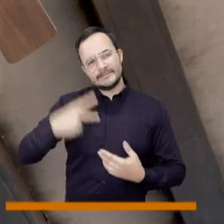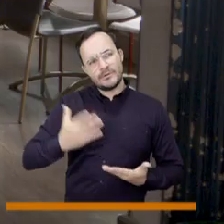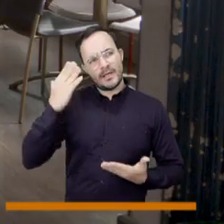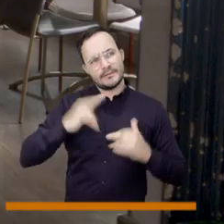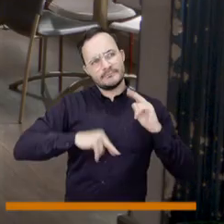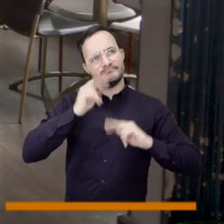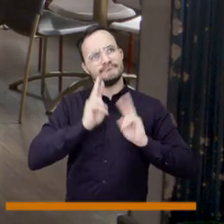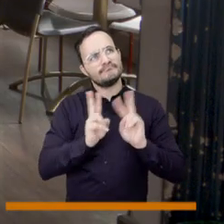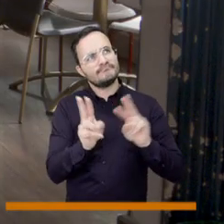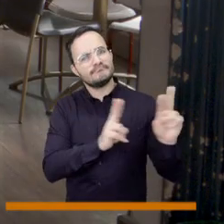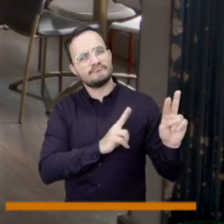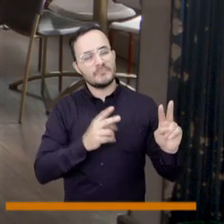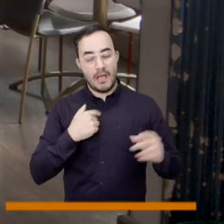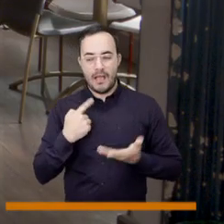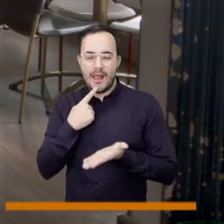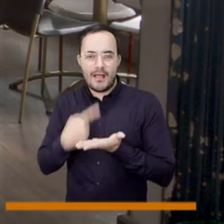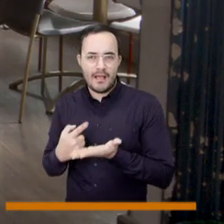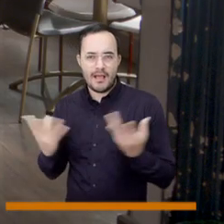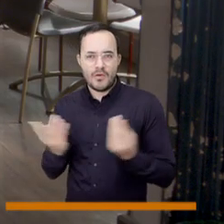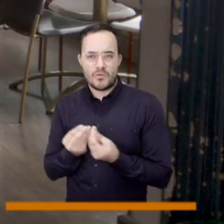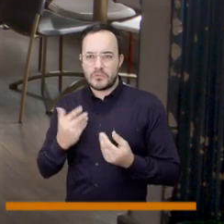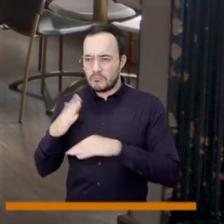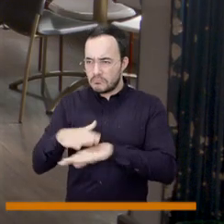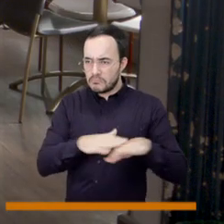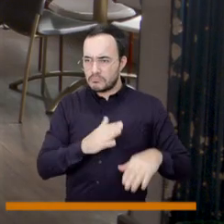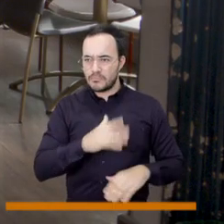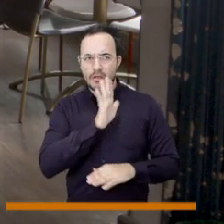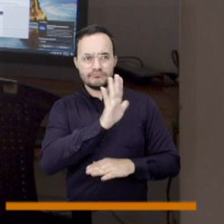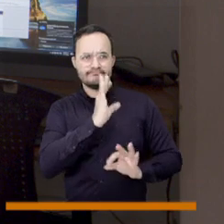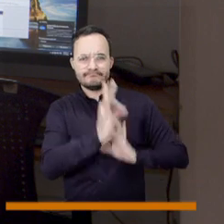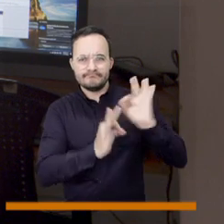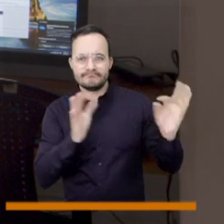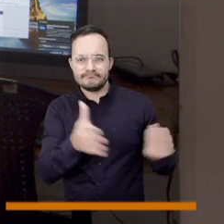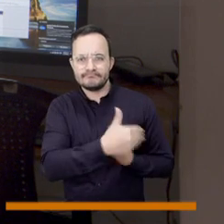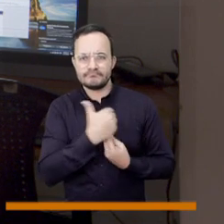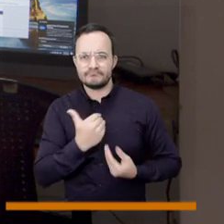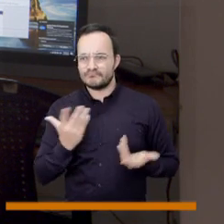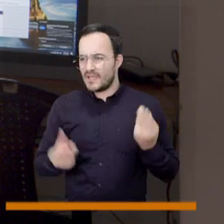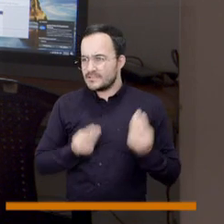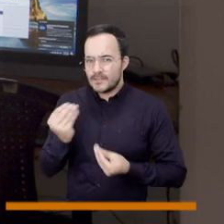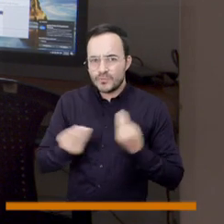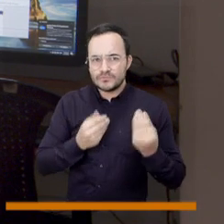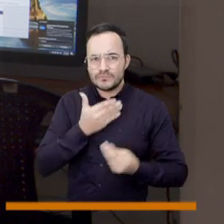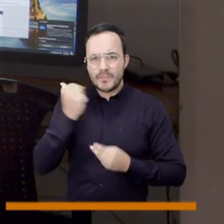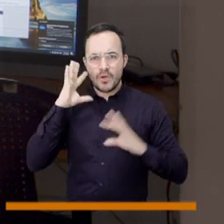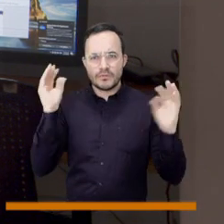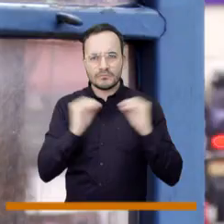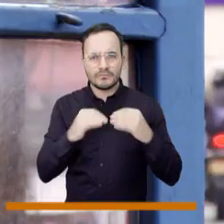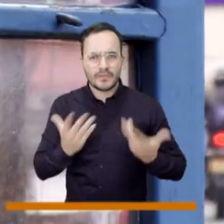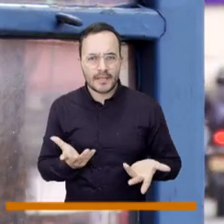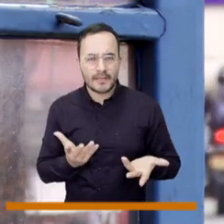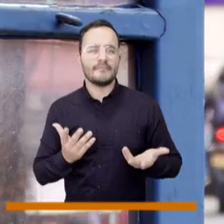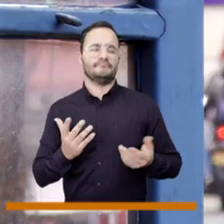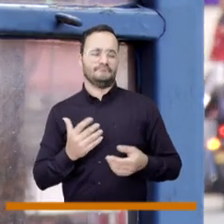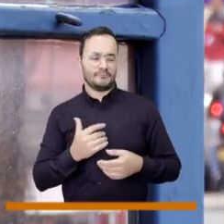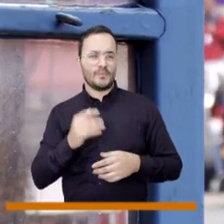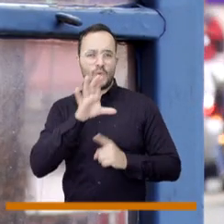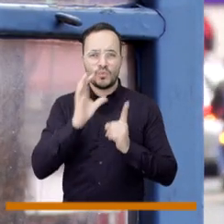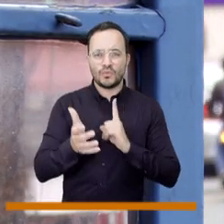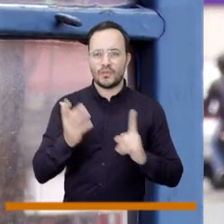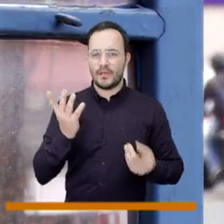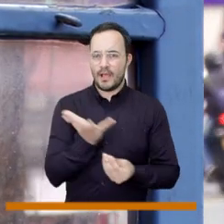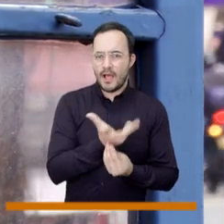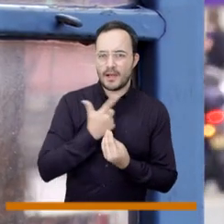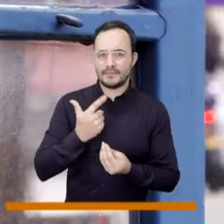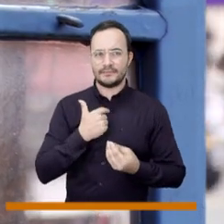y dijimos Cómo va lo mejor que podemos hacer para conservar un patrimonio es eh habitarlo desde el arte y la cultura